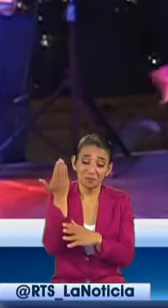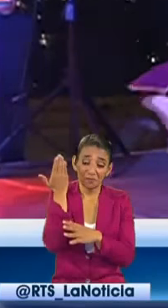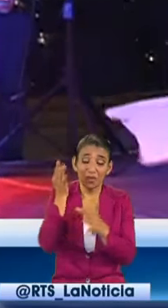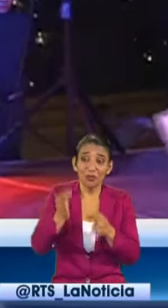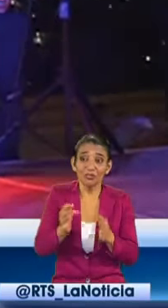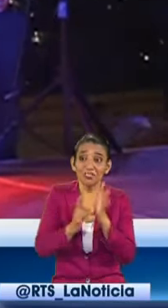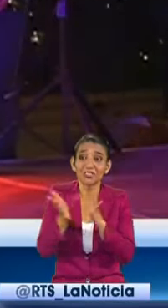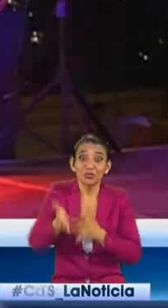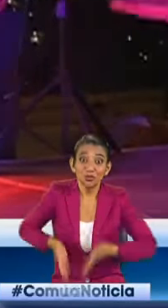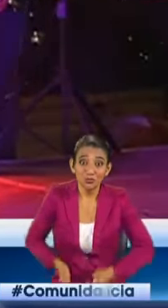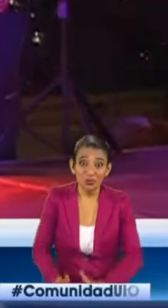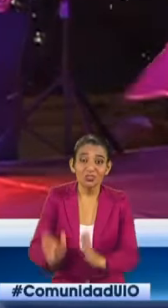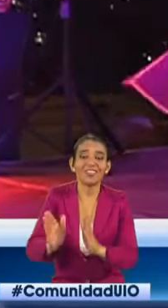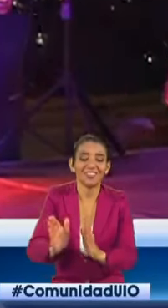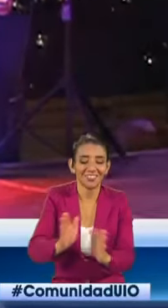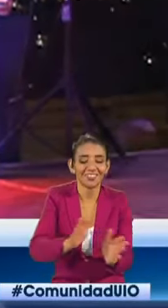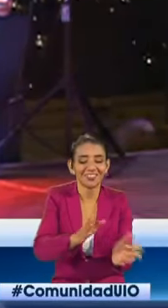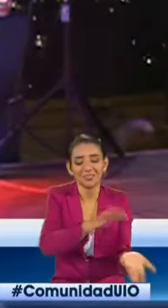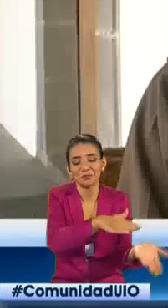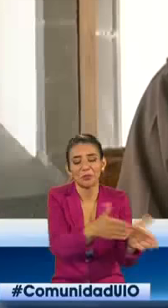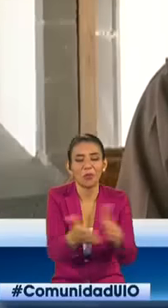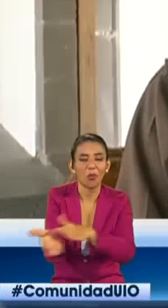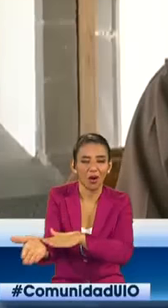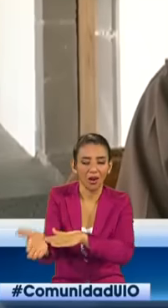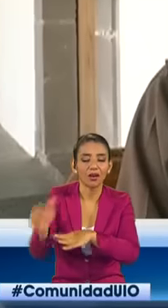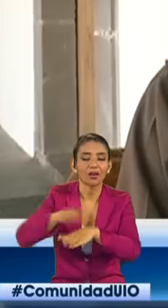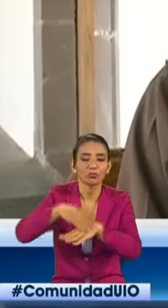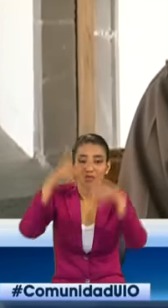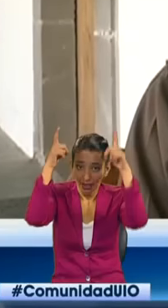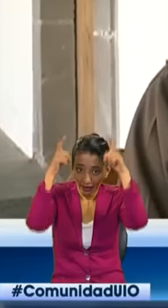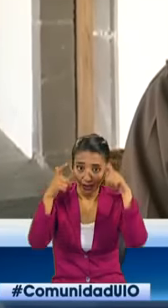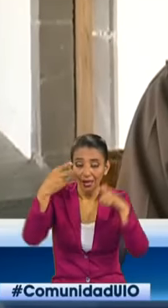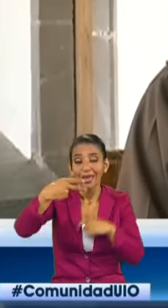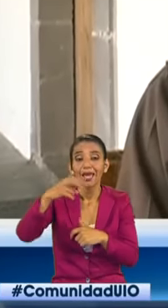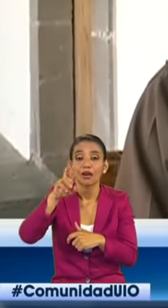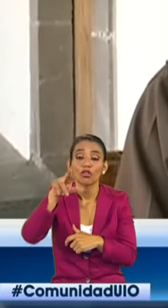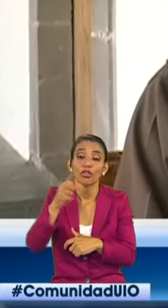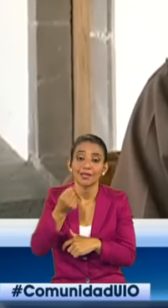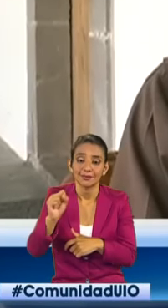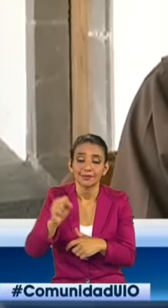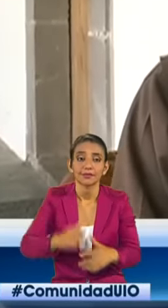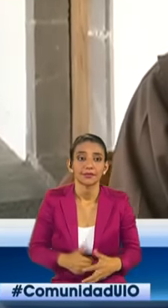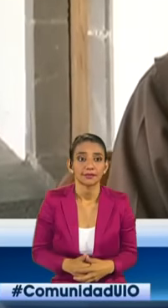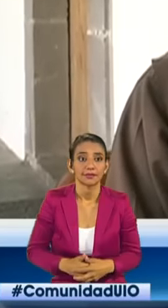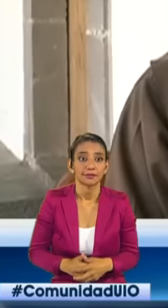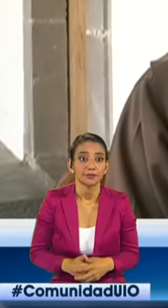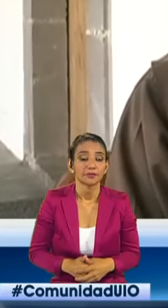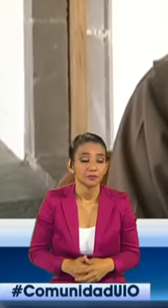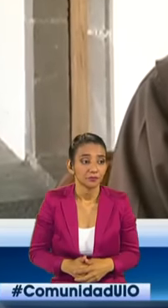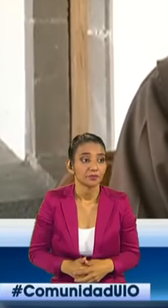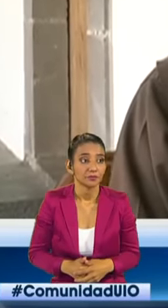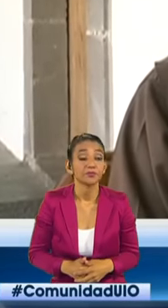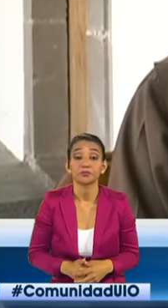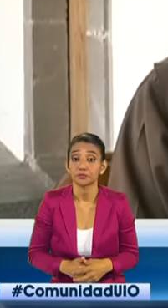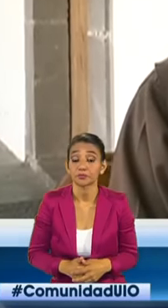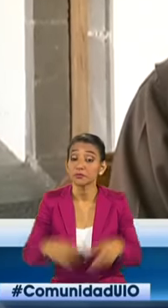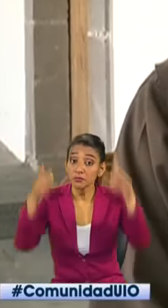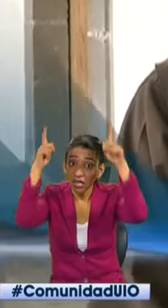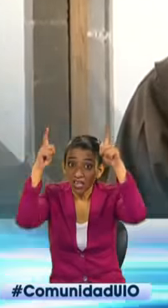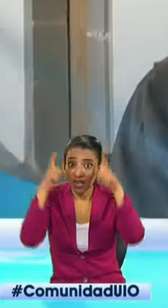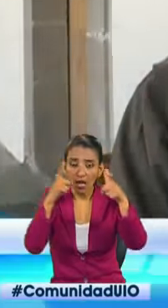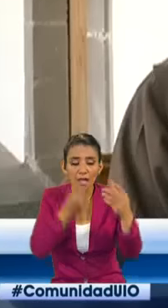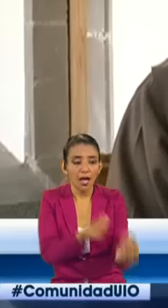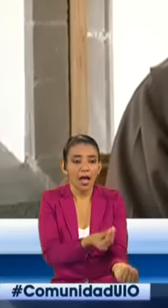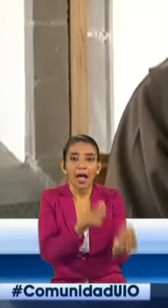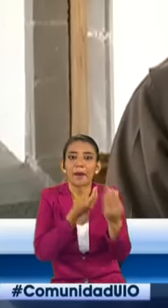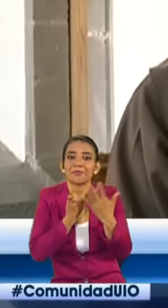nació Jesús, fueron asesinados por el rey Herodes. Cuando él se entera los del nacimiento del Hijo de Dios, primero por